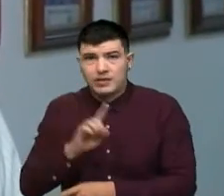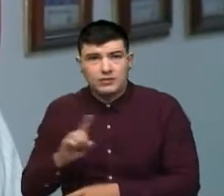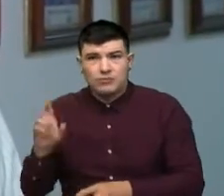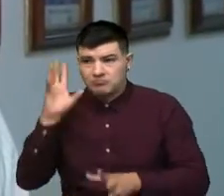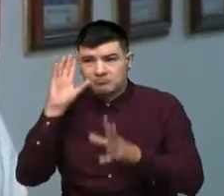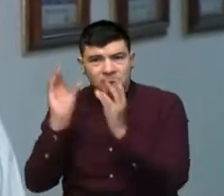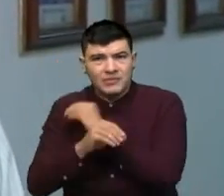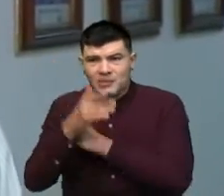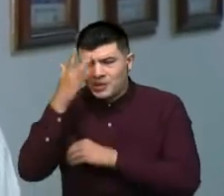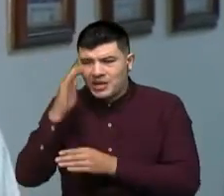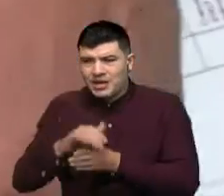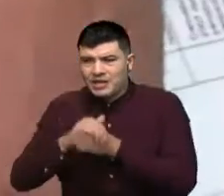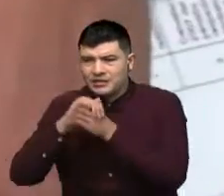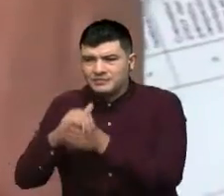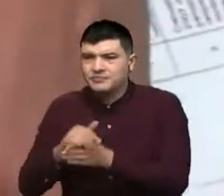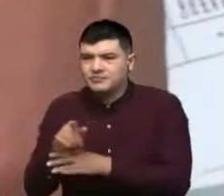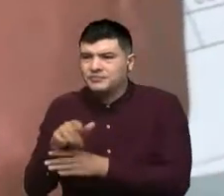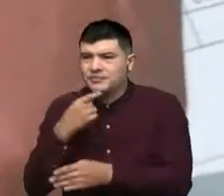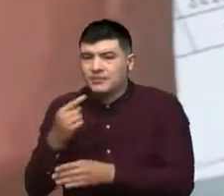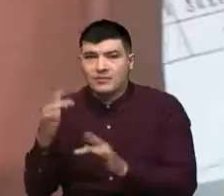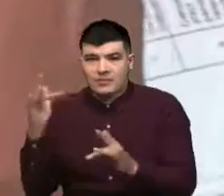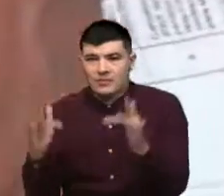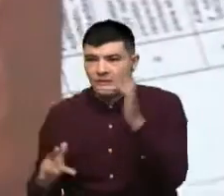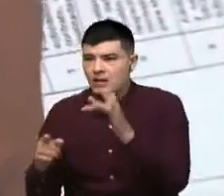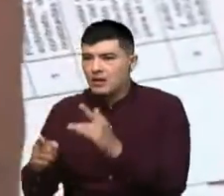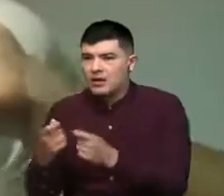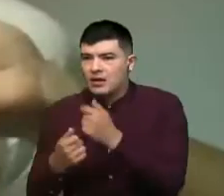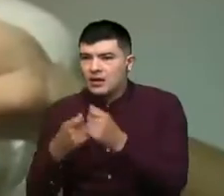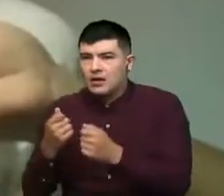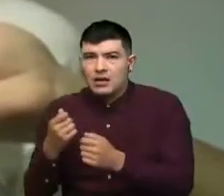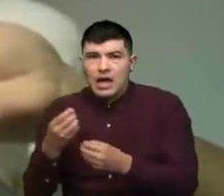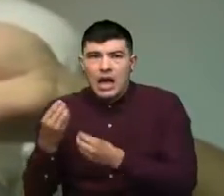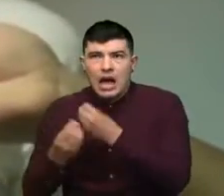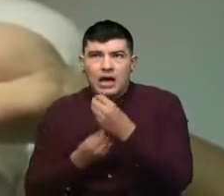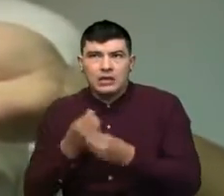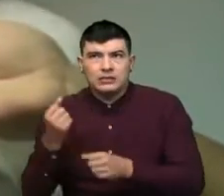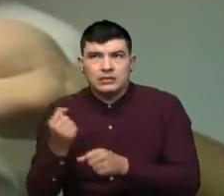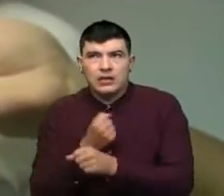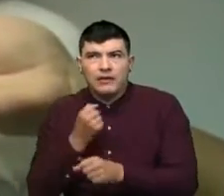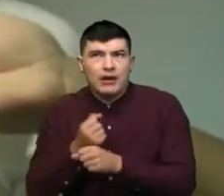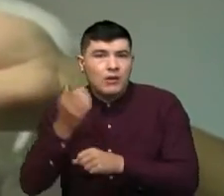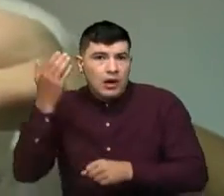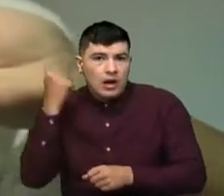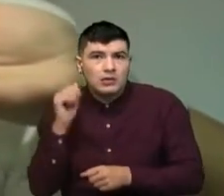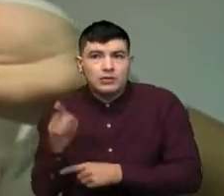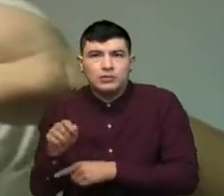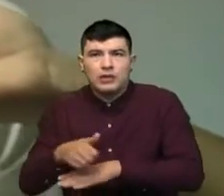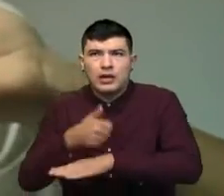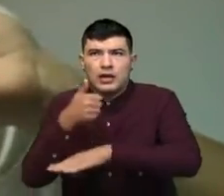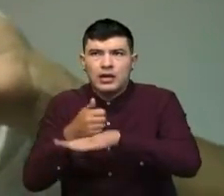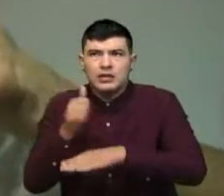balance de gestión pues argumenta que no coincide con lo que ejecutó e iba a ejecutar la gerenta del ínter wood